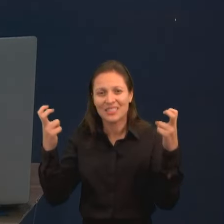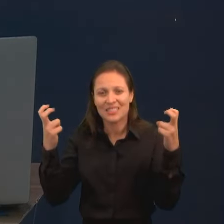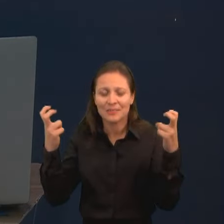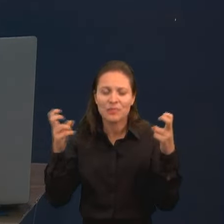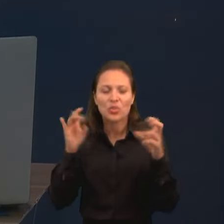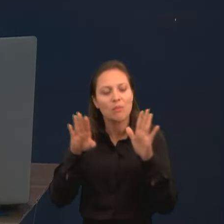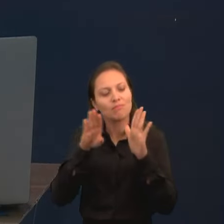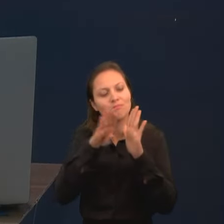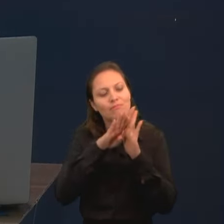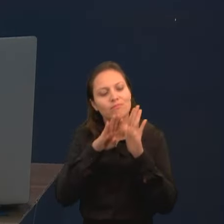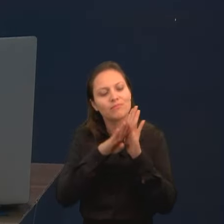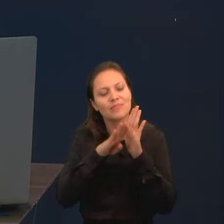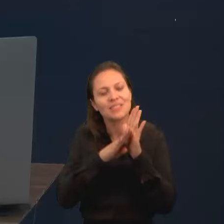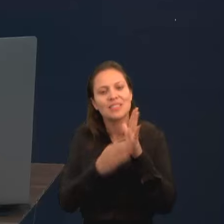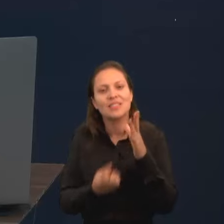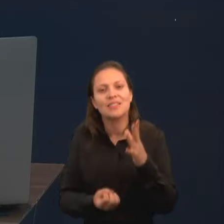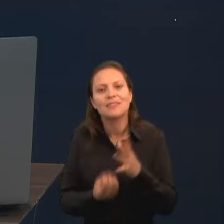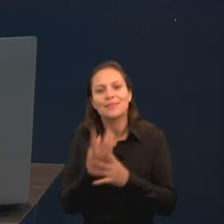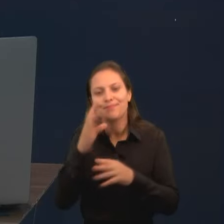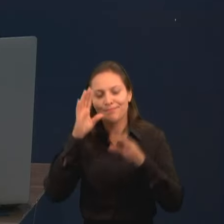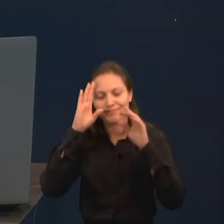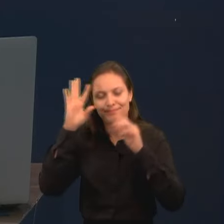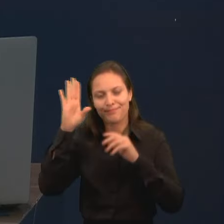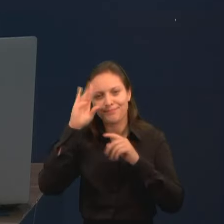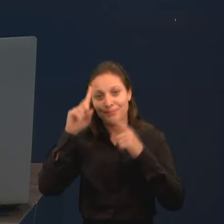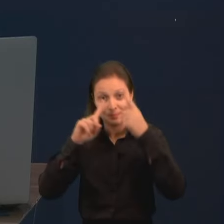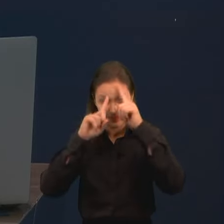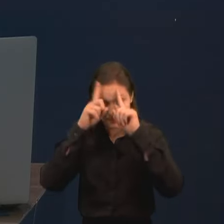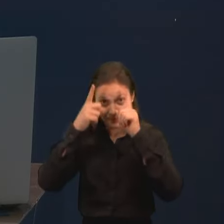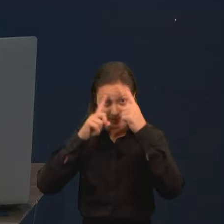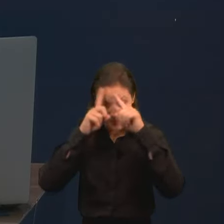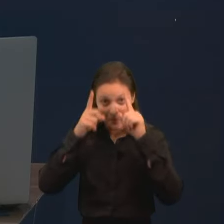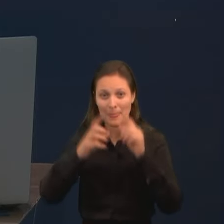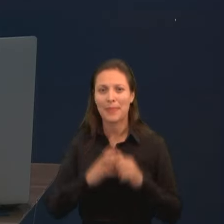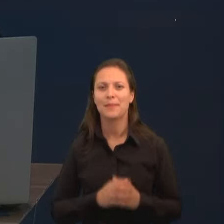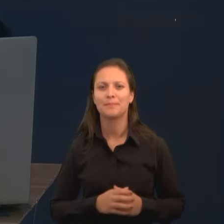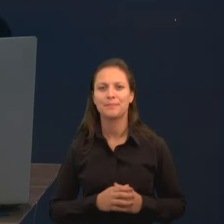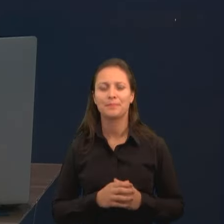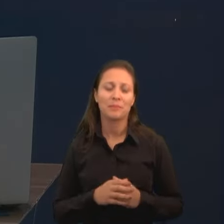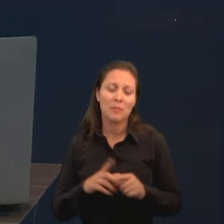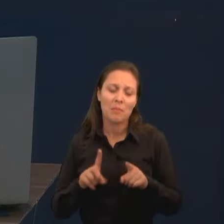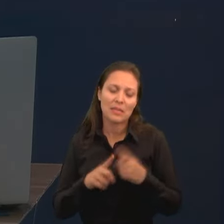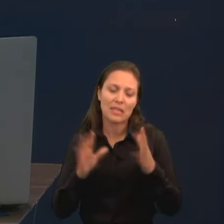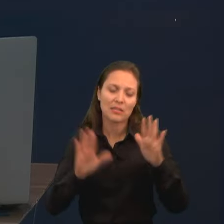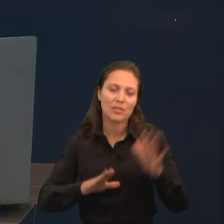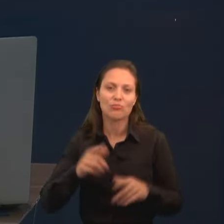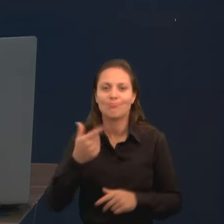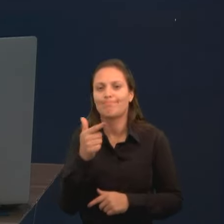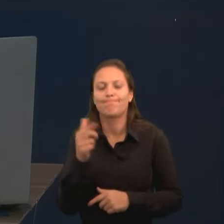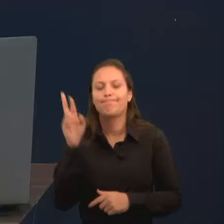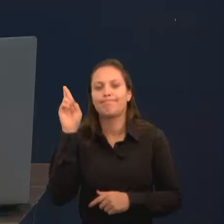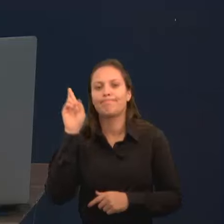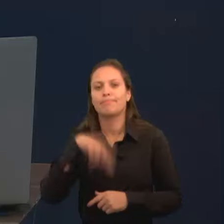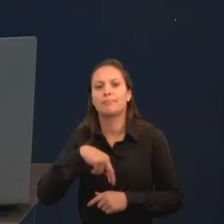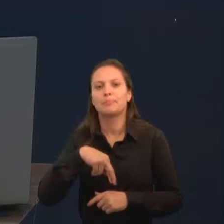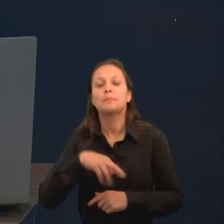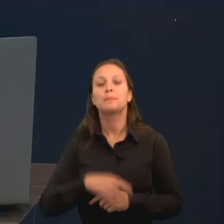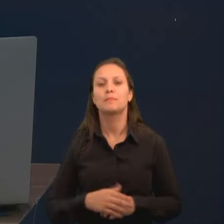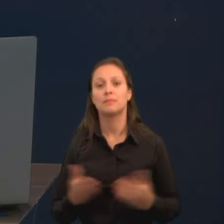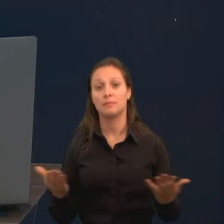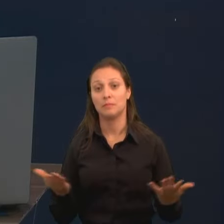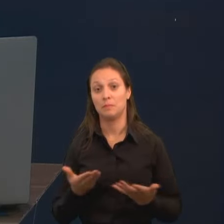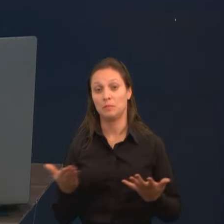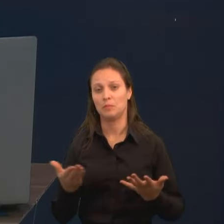más alto. Y nosotros sabemos que quien grita más alto es raramente quien tiene razón. Y